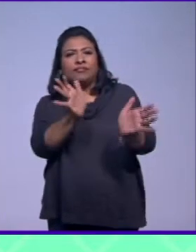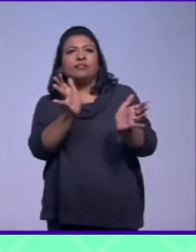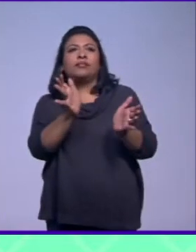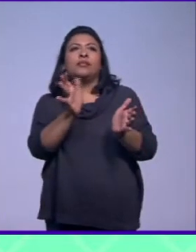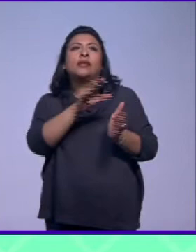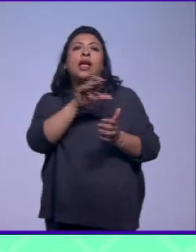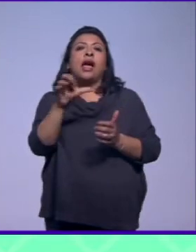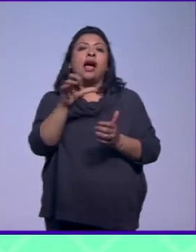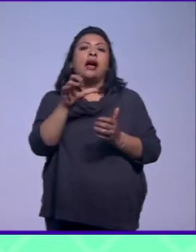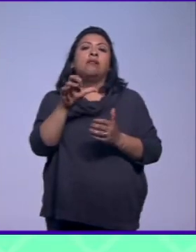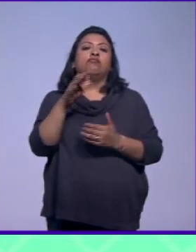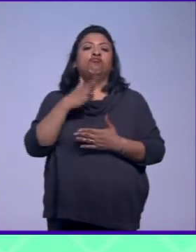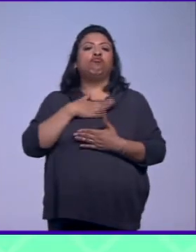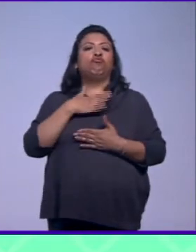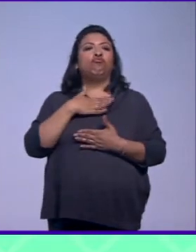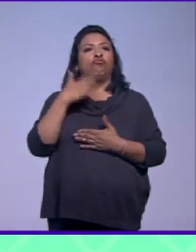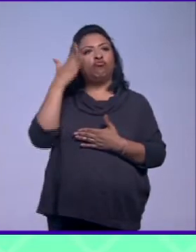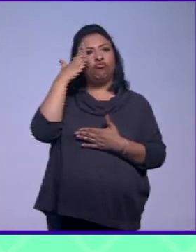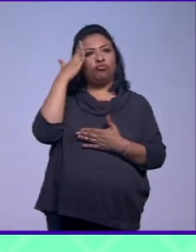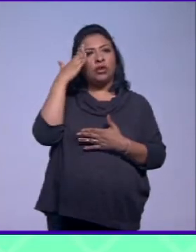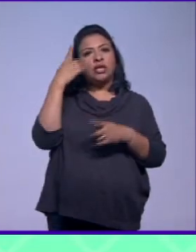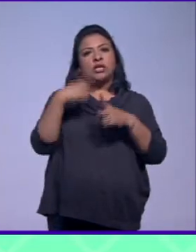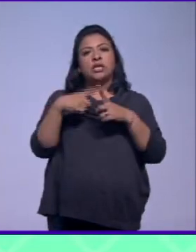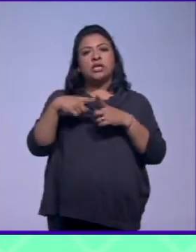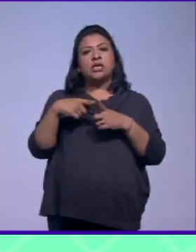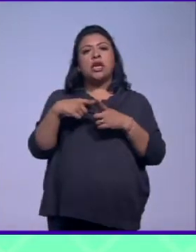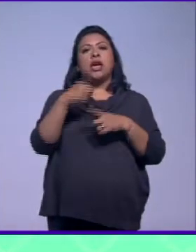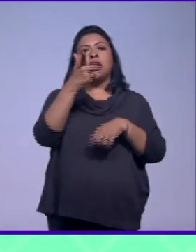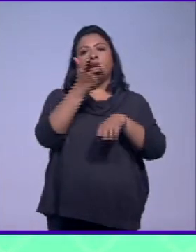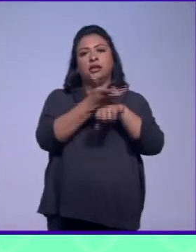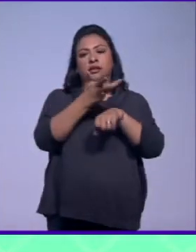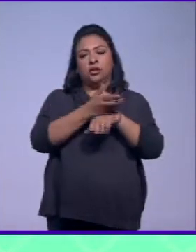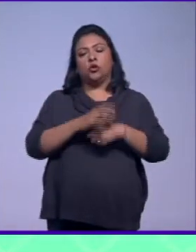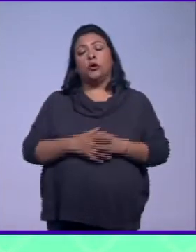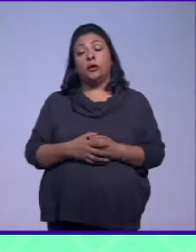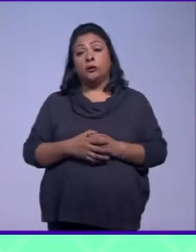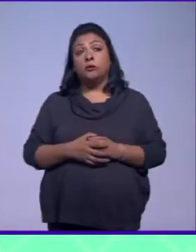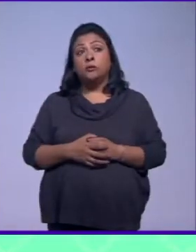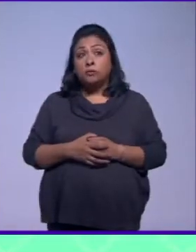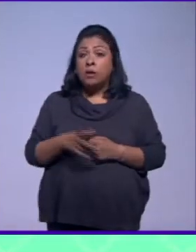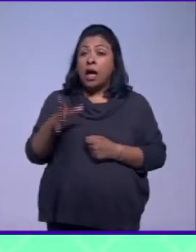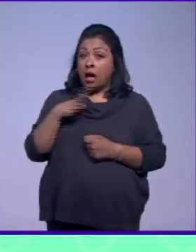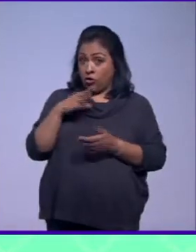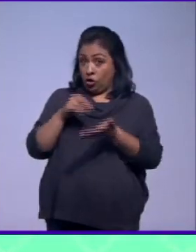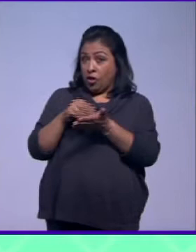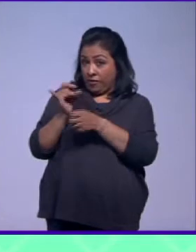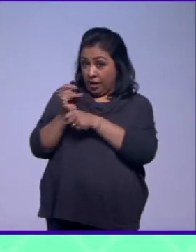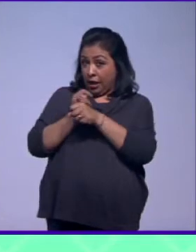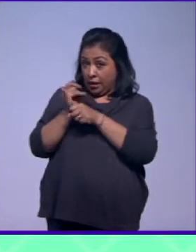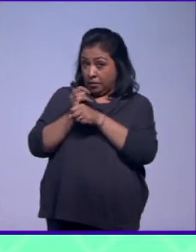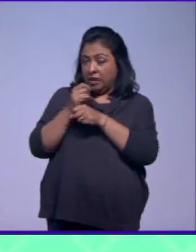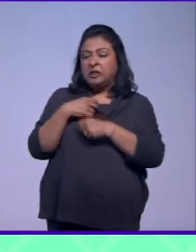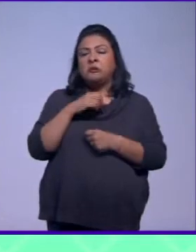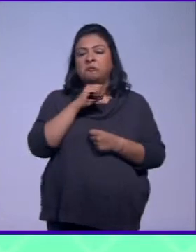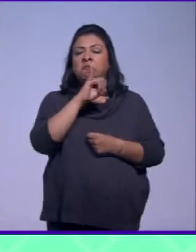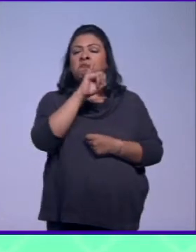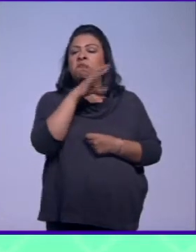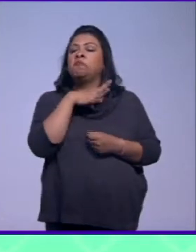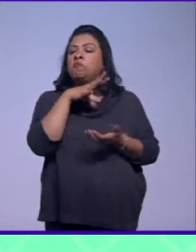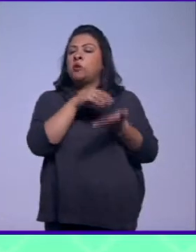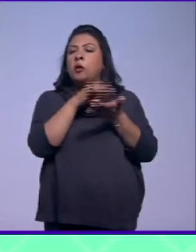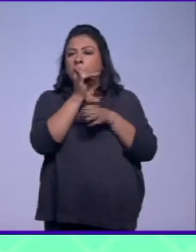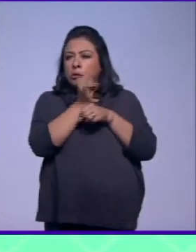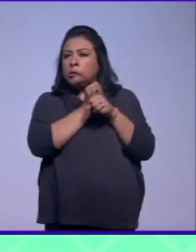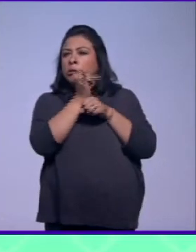ocupar la posición que hoy día tiene como mandatario de los eeuu entonces es correcto sigue la